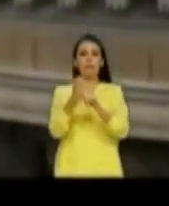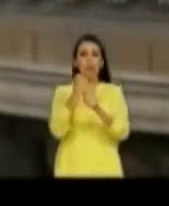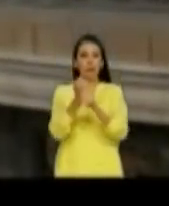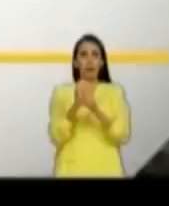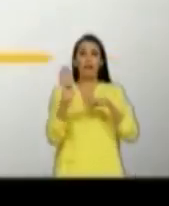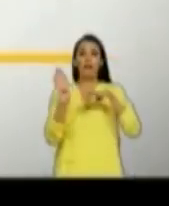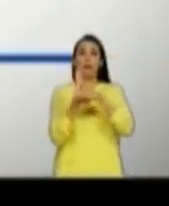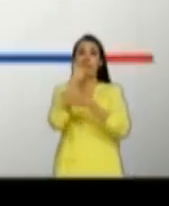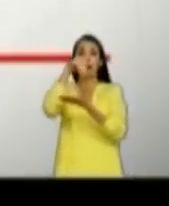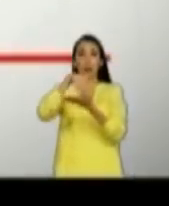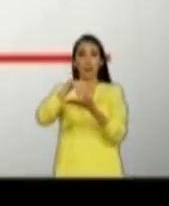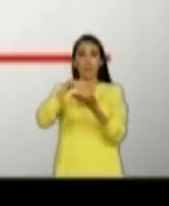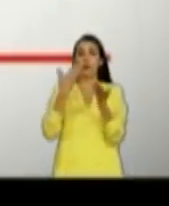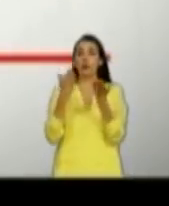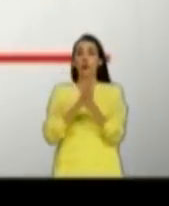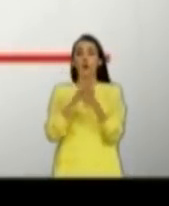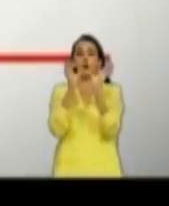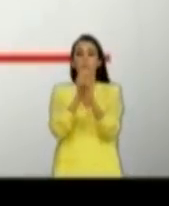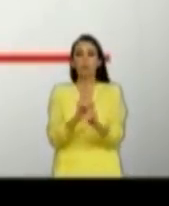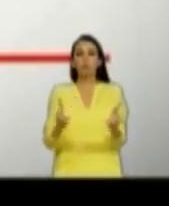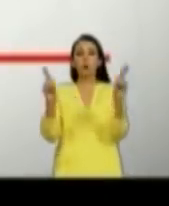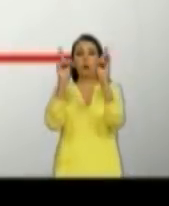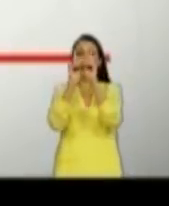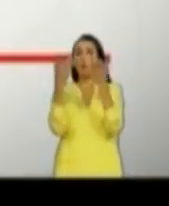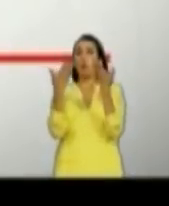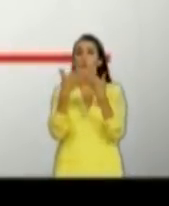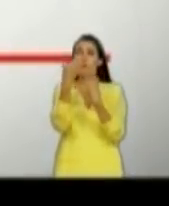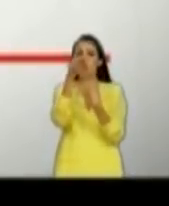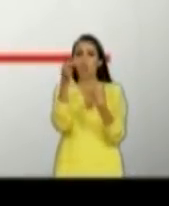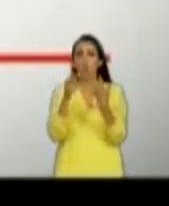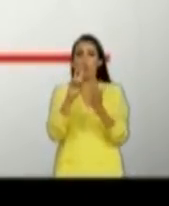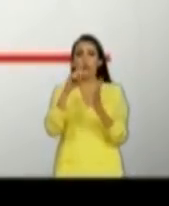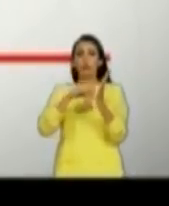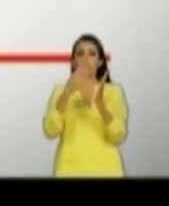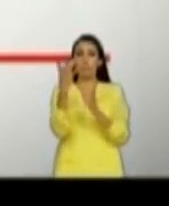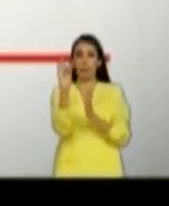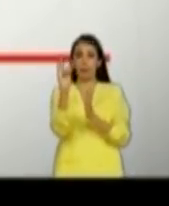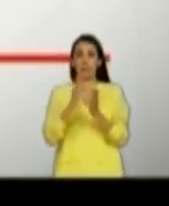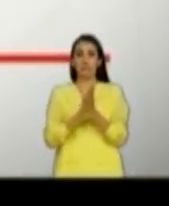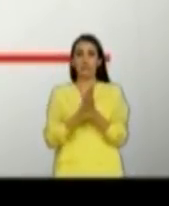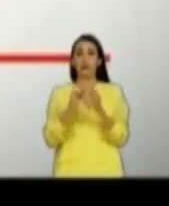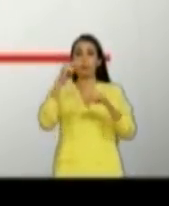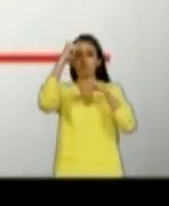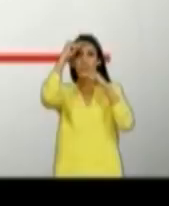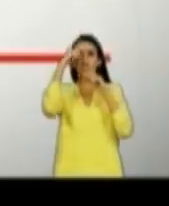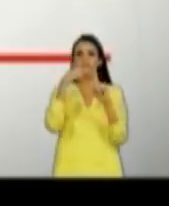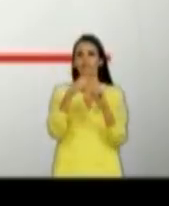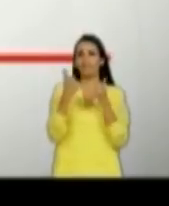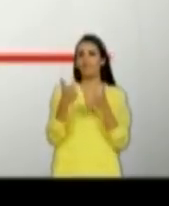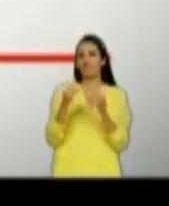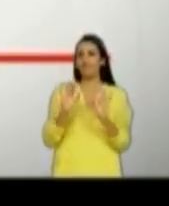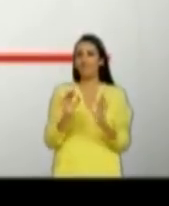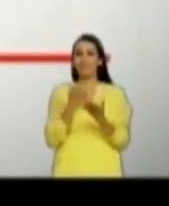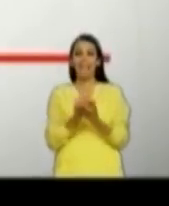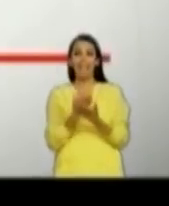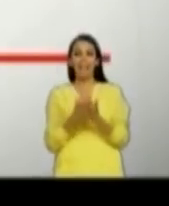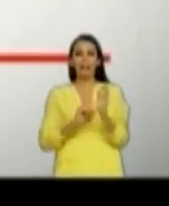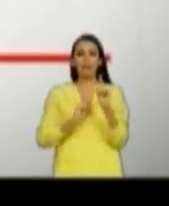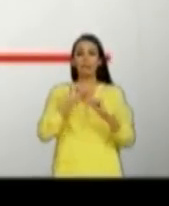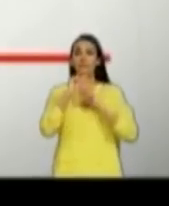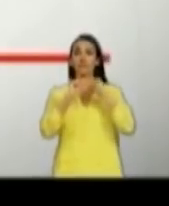Banco Central del Ecuador presentó las cifras para el tercer trimestre del 2017. Una buena noticia. La economía creció